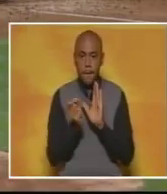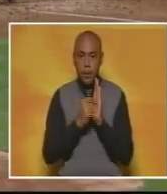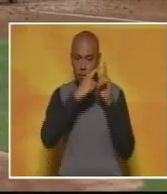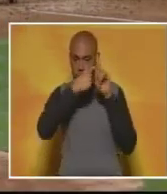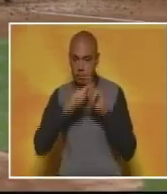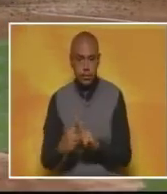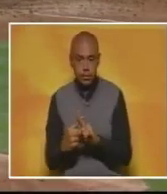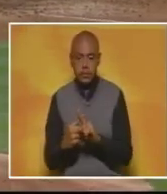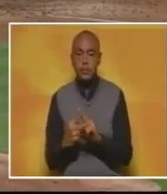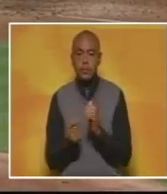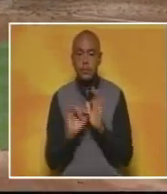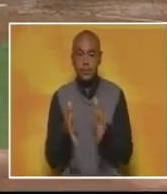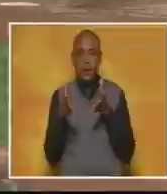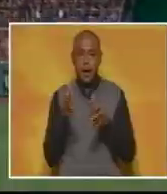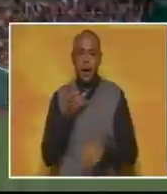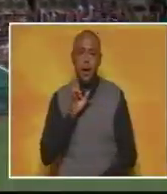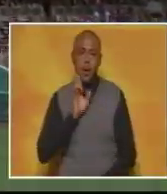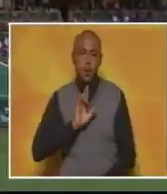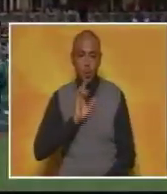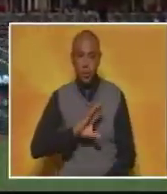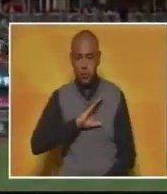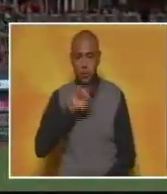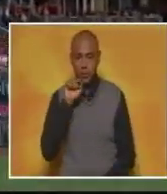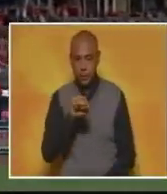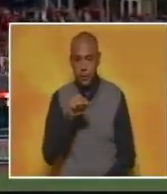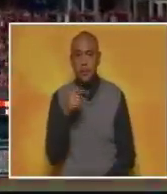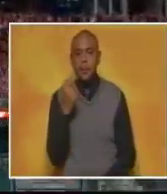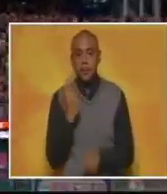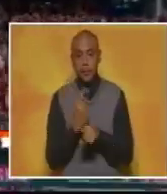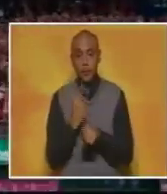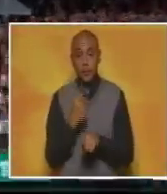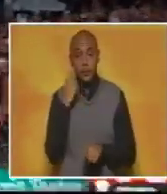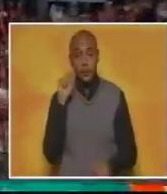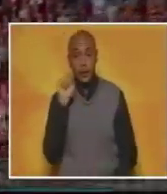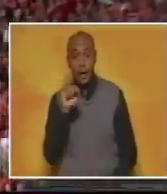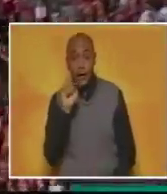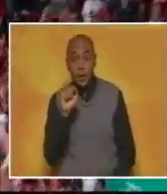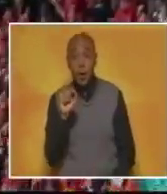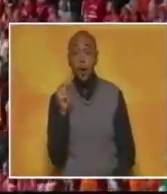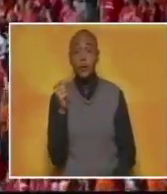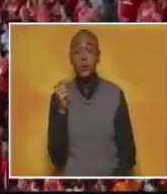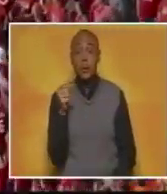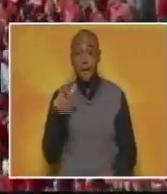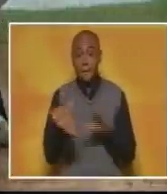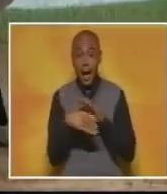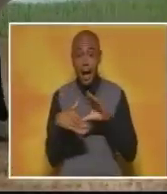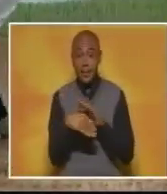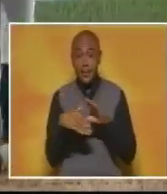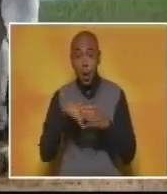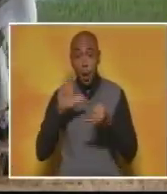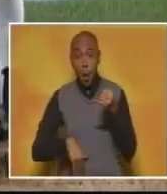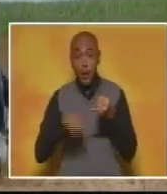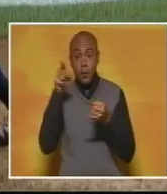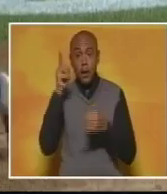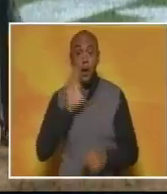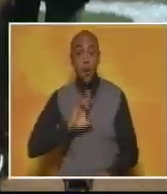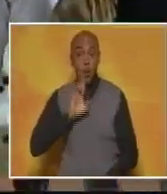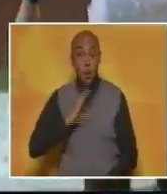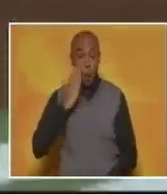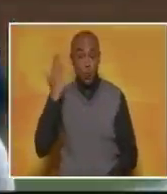cifras definitivas al encuentro que se puede definir la serie este martes en Houston.